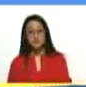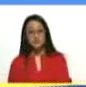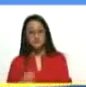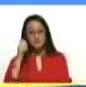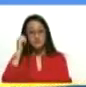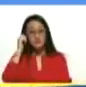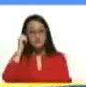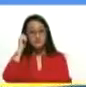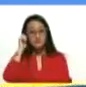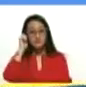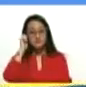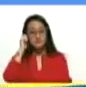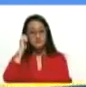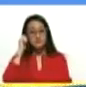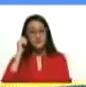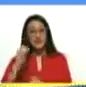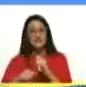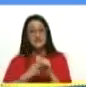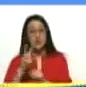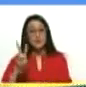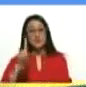El siglo XXI, el primer siglo,